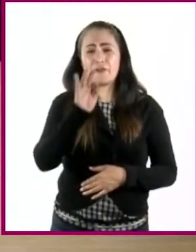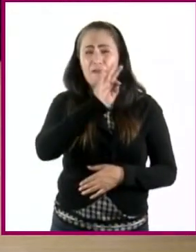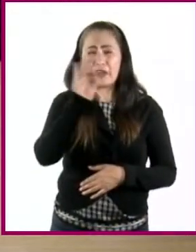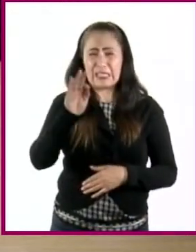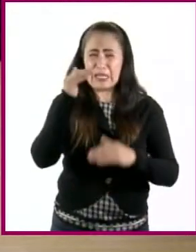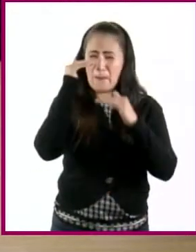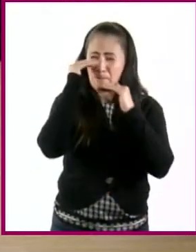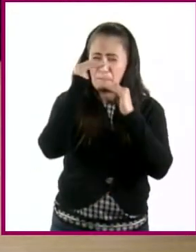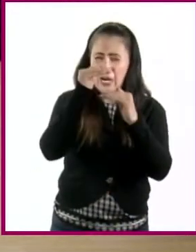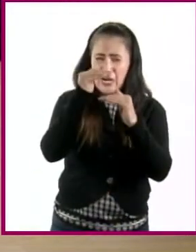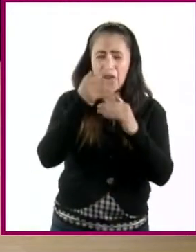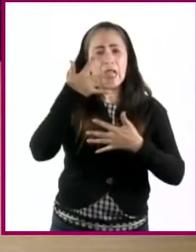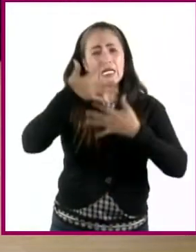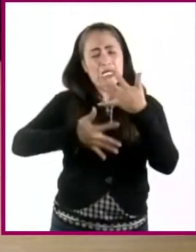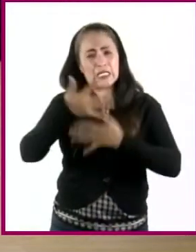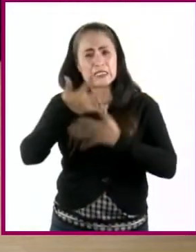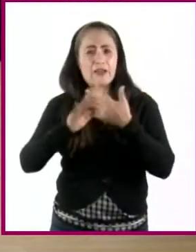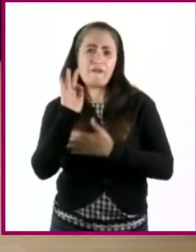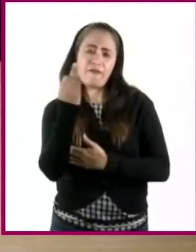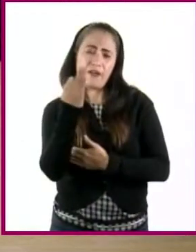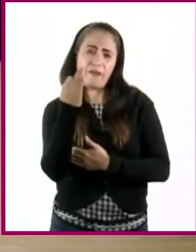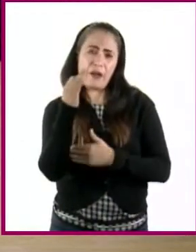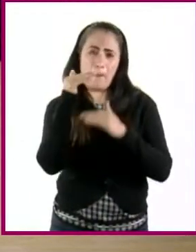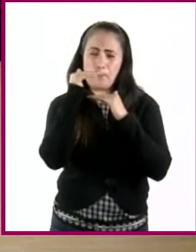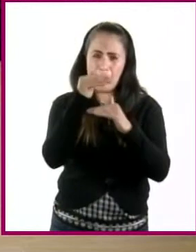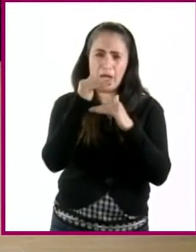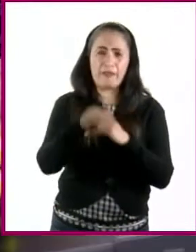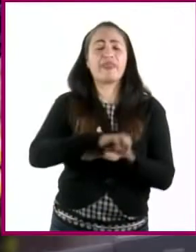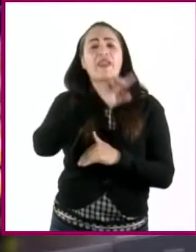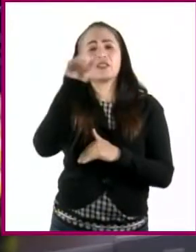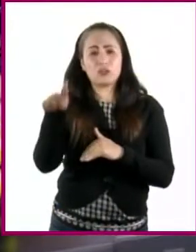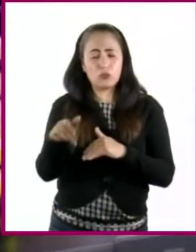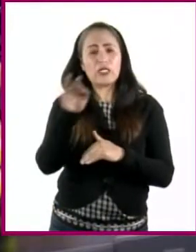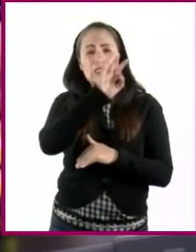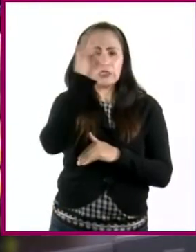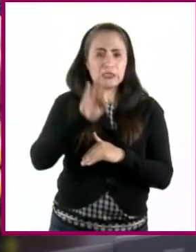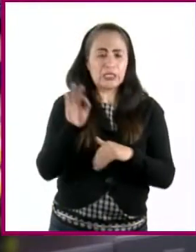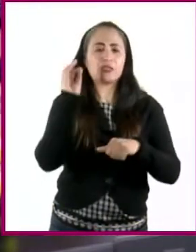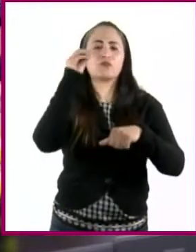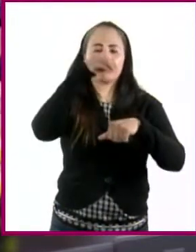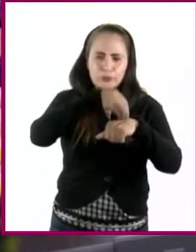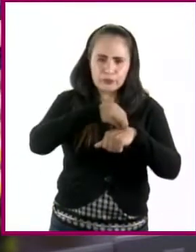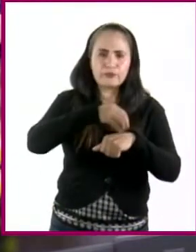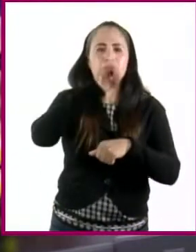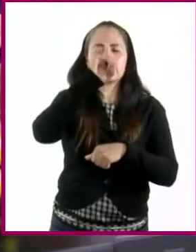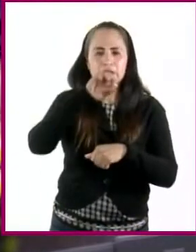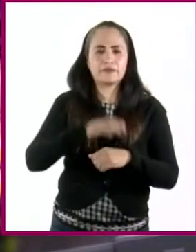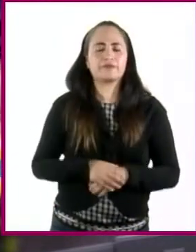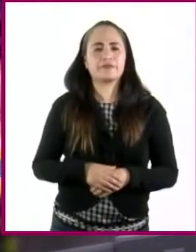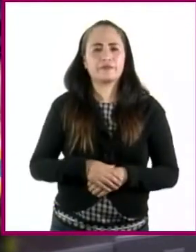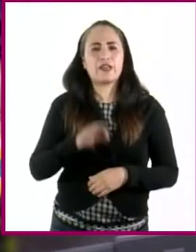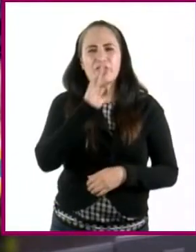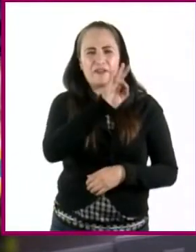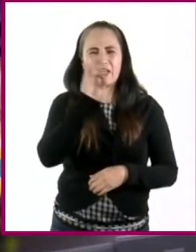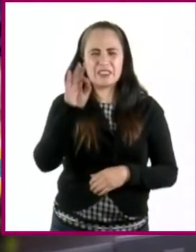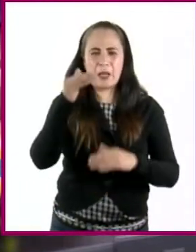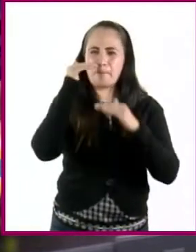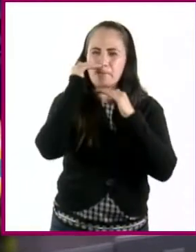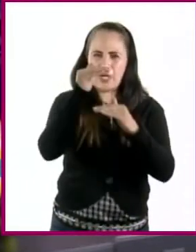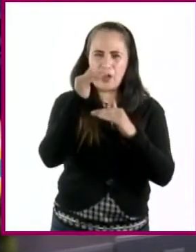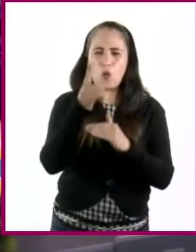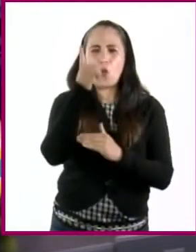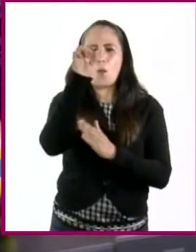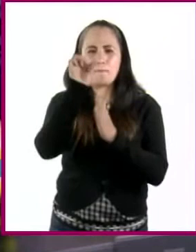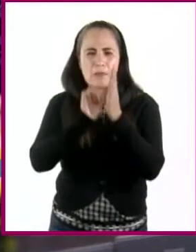de mi tarjeta, el 15 de febrero, entonces sí va a generar intereses. El día de la fecha de corte se le agrega la tasa de interés mensual